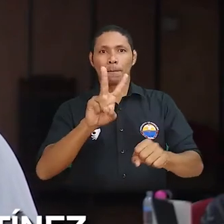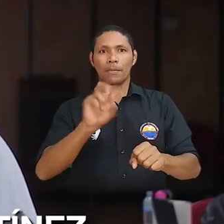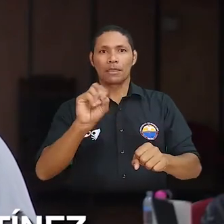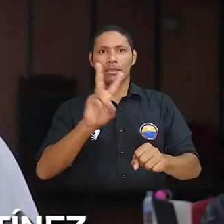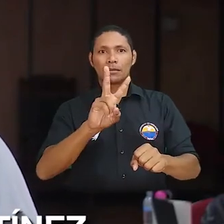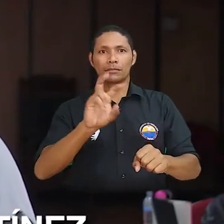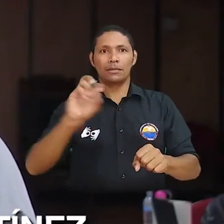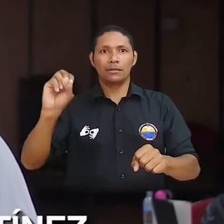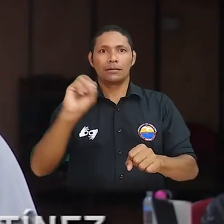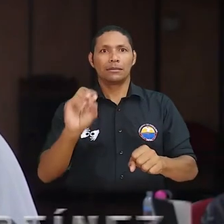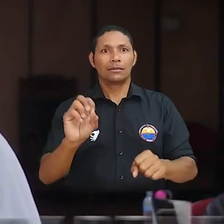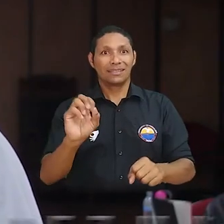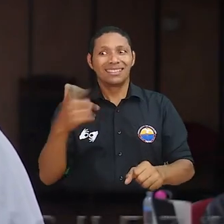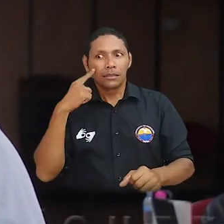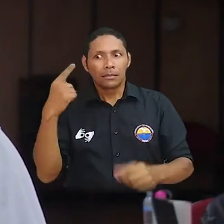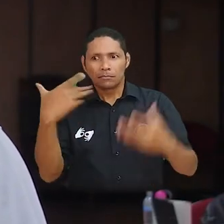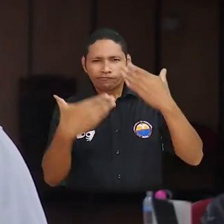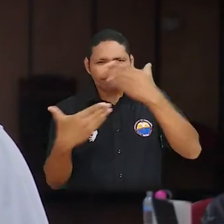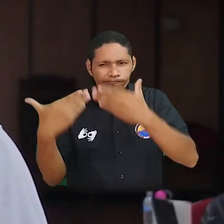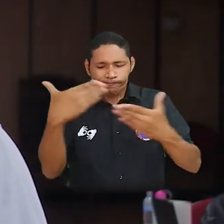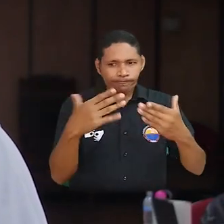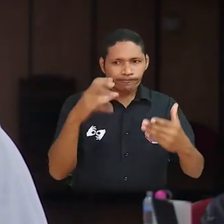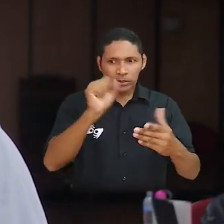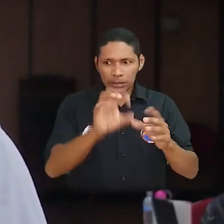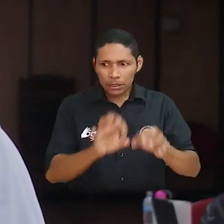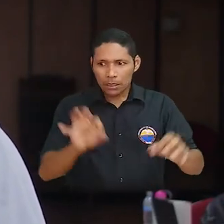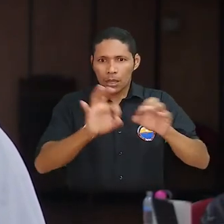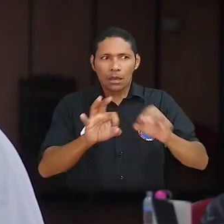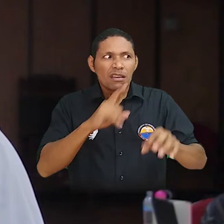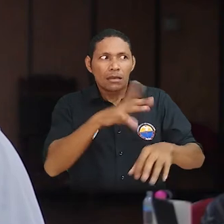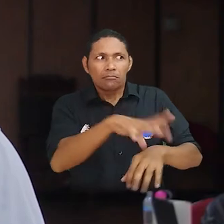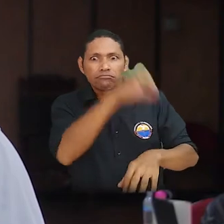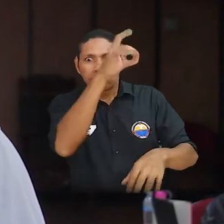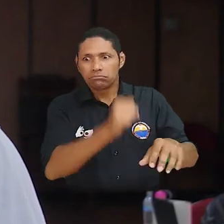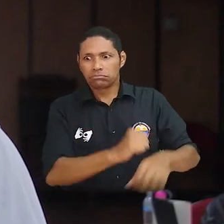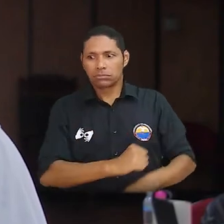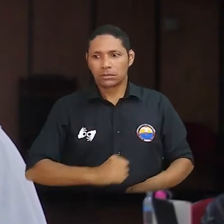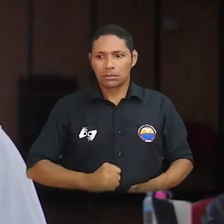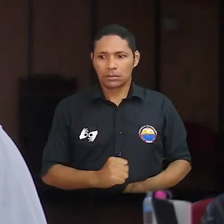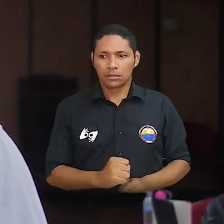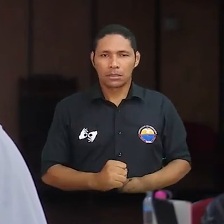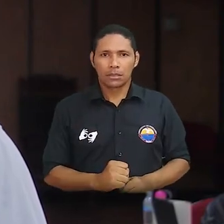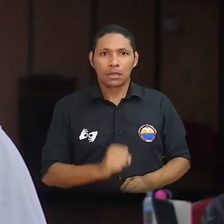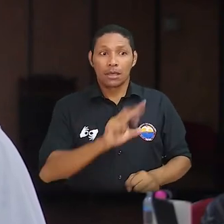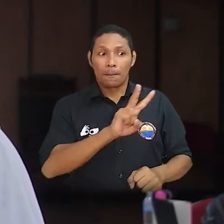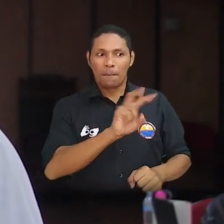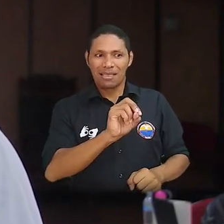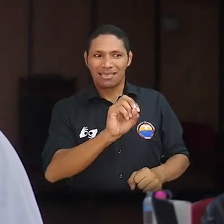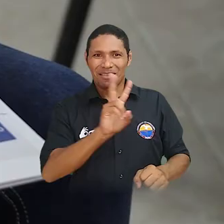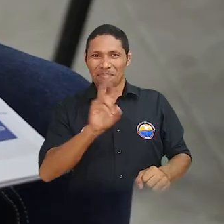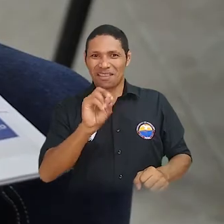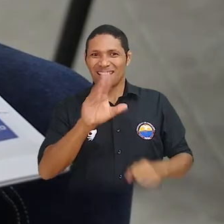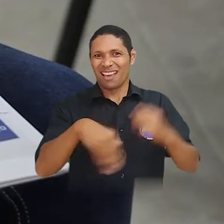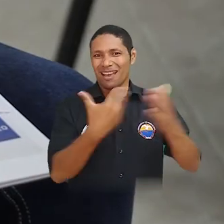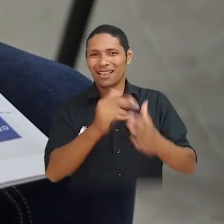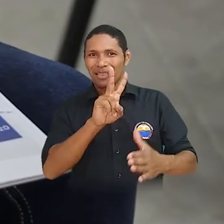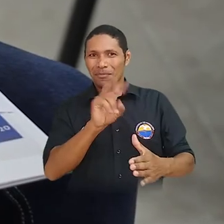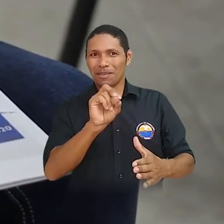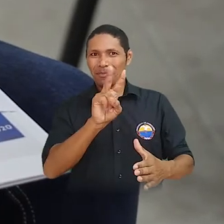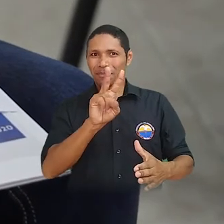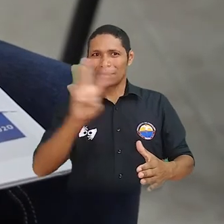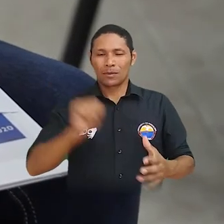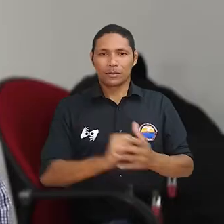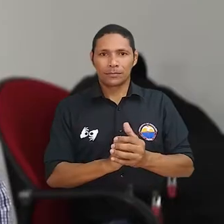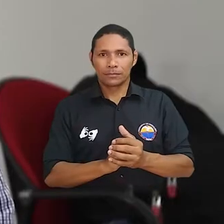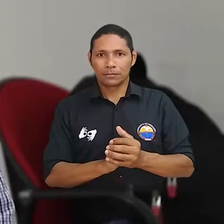que establece todo el proceso de consulta electrónica para rector en el periodo institucional 2020-2024. En representación